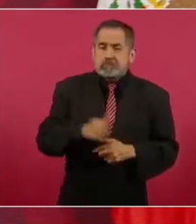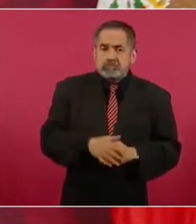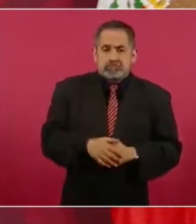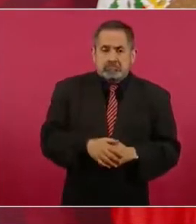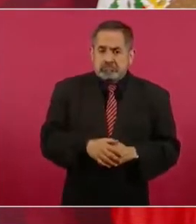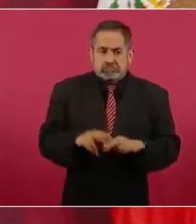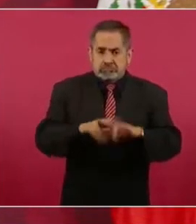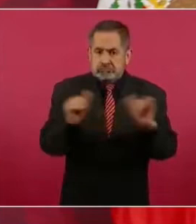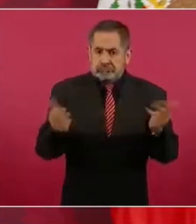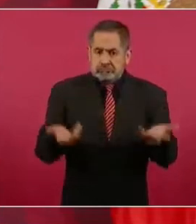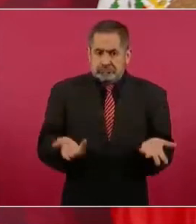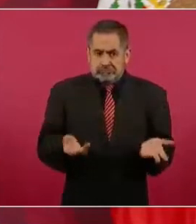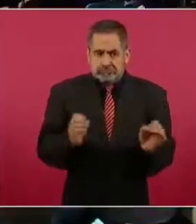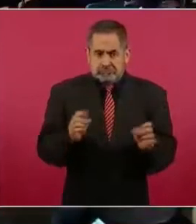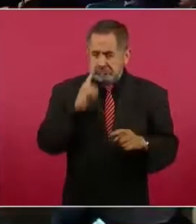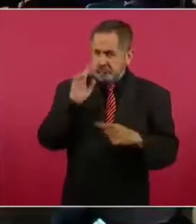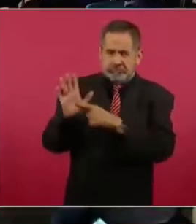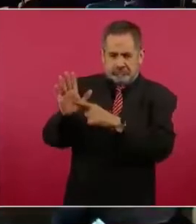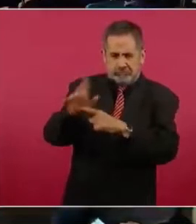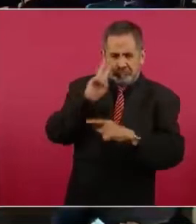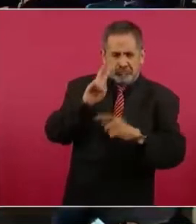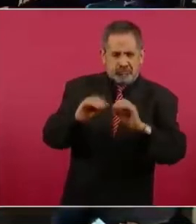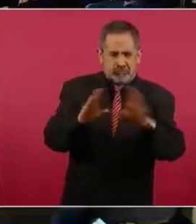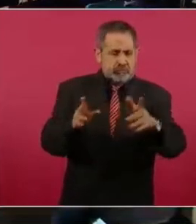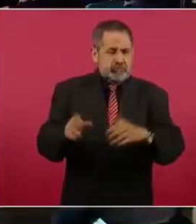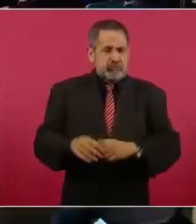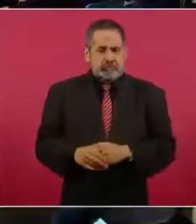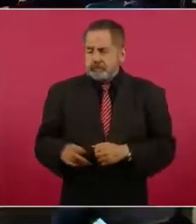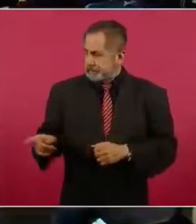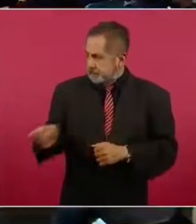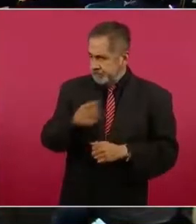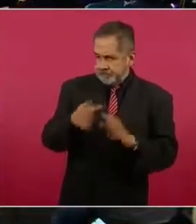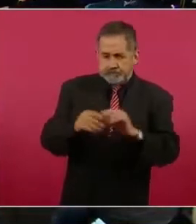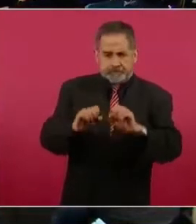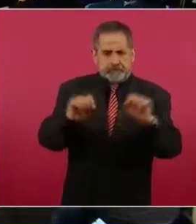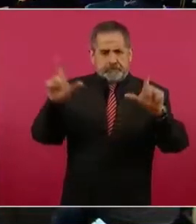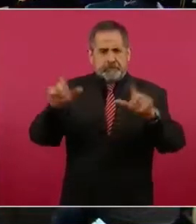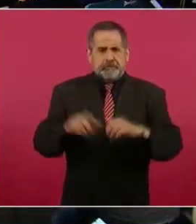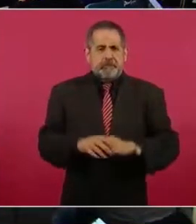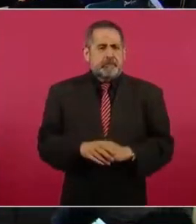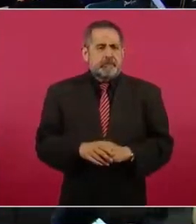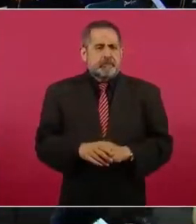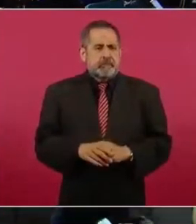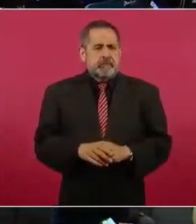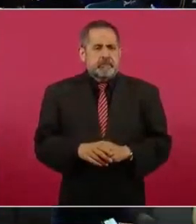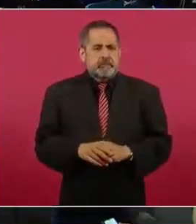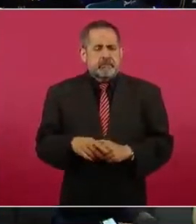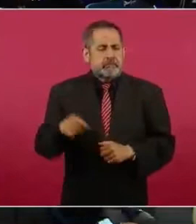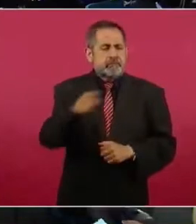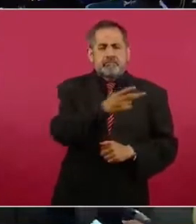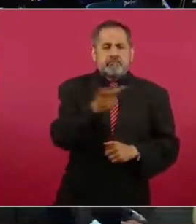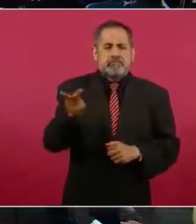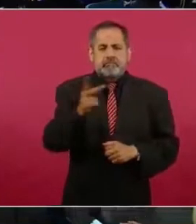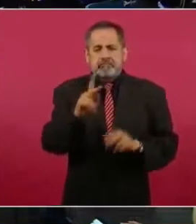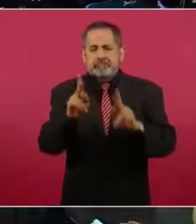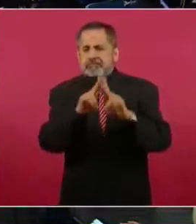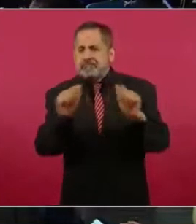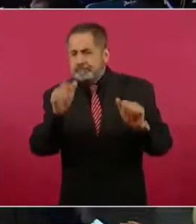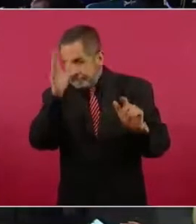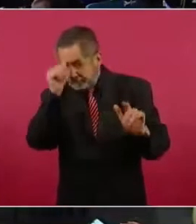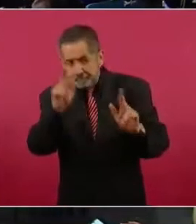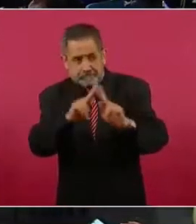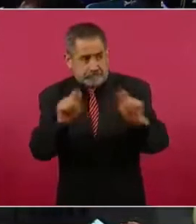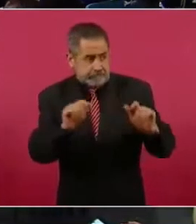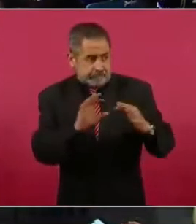vemos? Sí. A ver, homicidios. O sea, ¿es una paz pactada, presidente? ¿O? Es